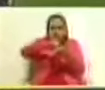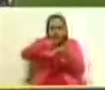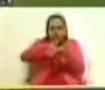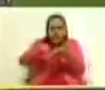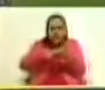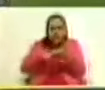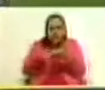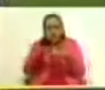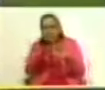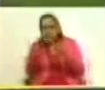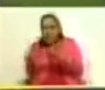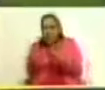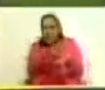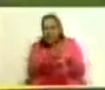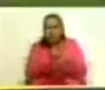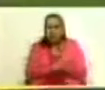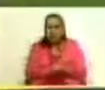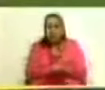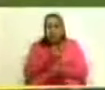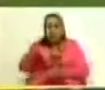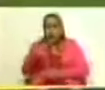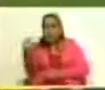se calcula que pudiera ser el doble,